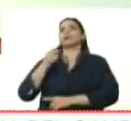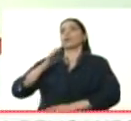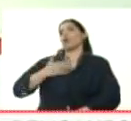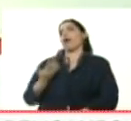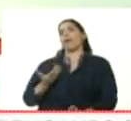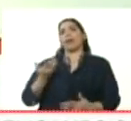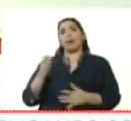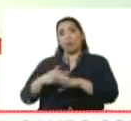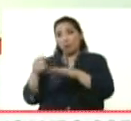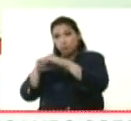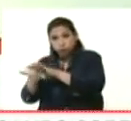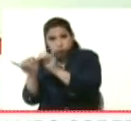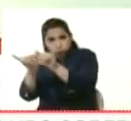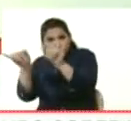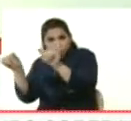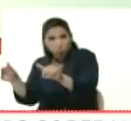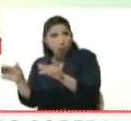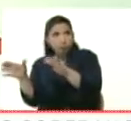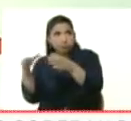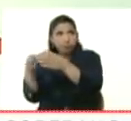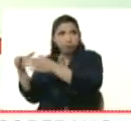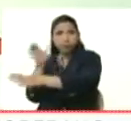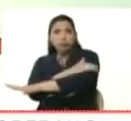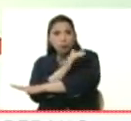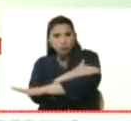divididos. Ahí están divididos.